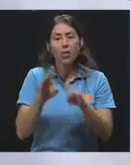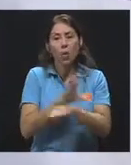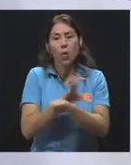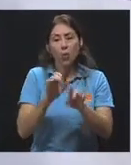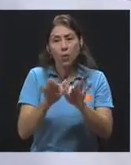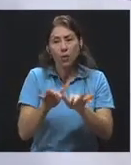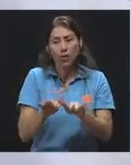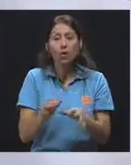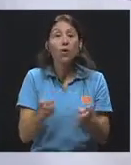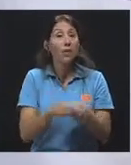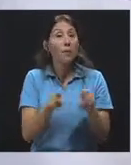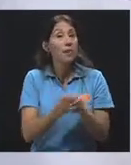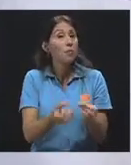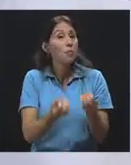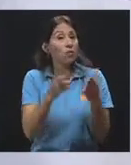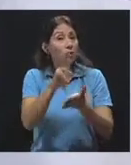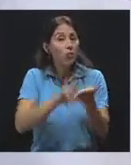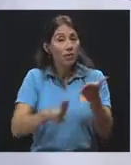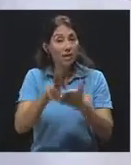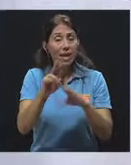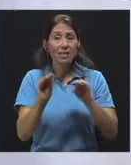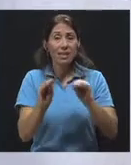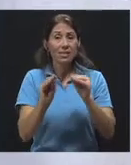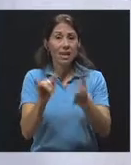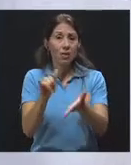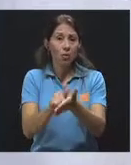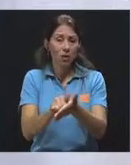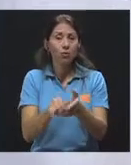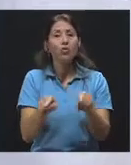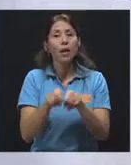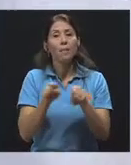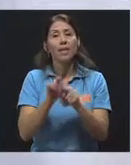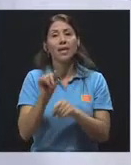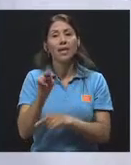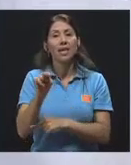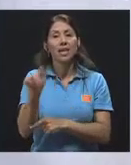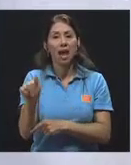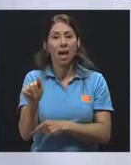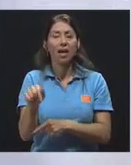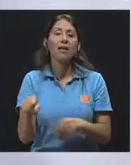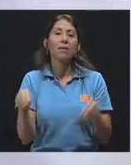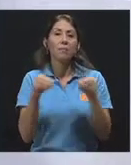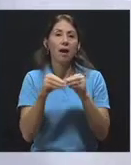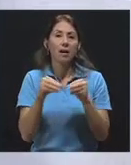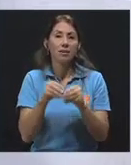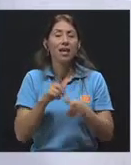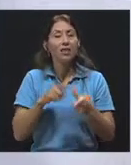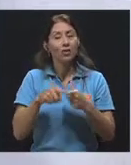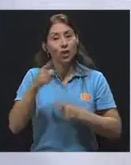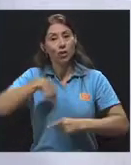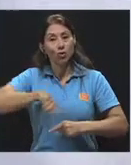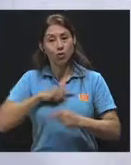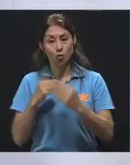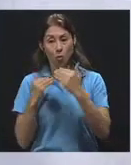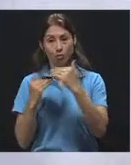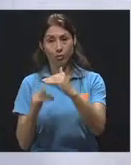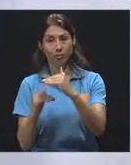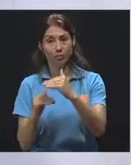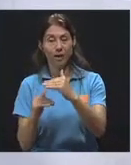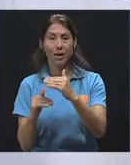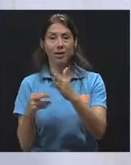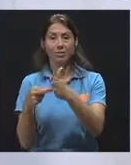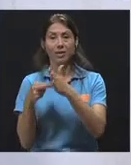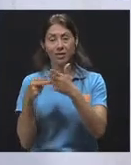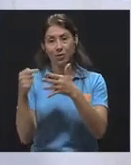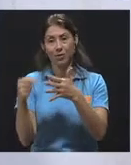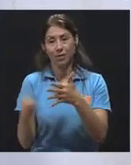muchas universidades enseñando esto, está Lina, o sea, ¿verdad? Hay mucho más opción. Entonces, el piso nuestro es diferente. En términos